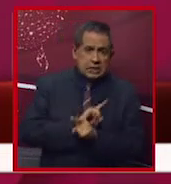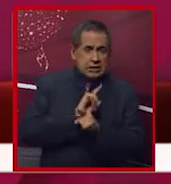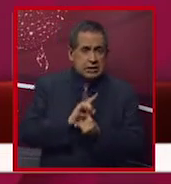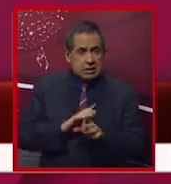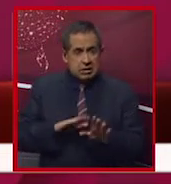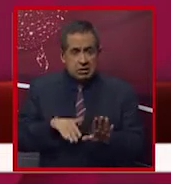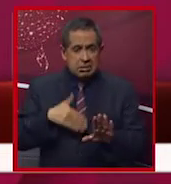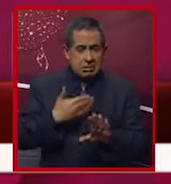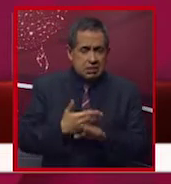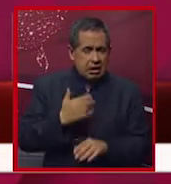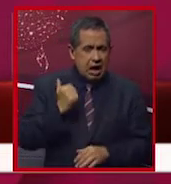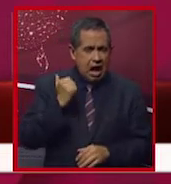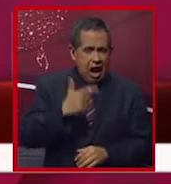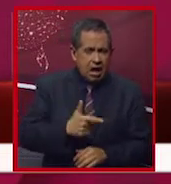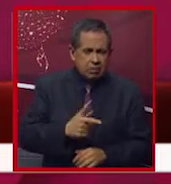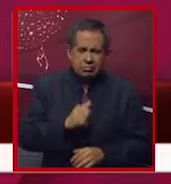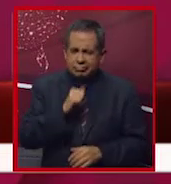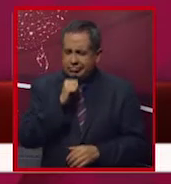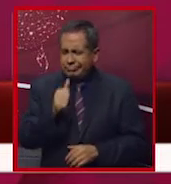ninguna